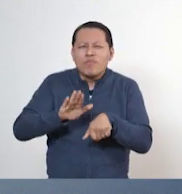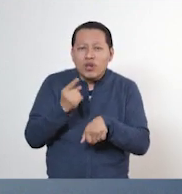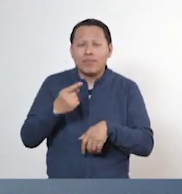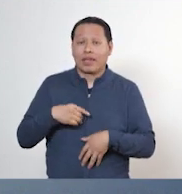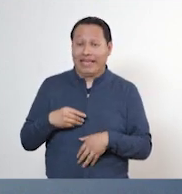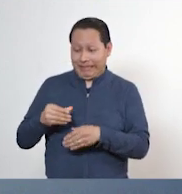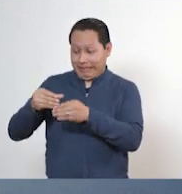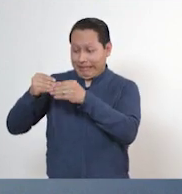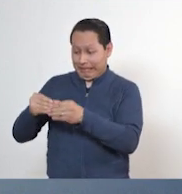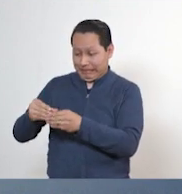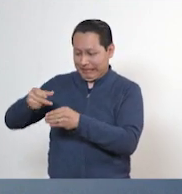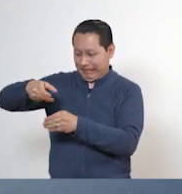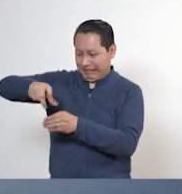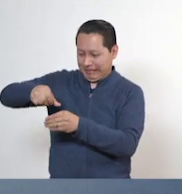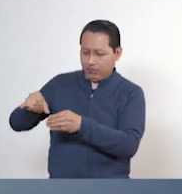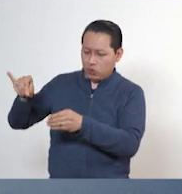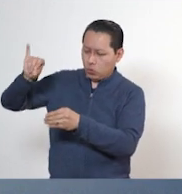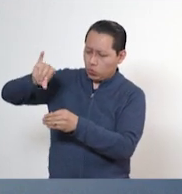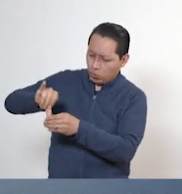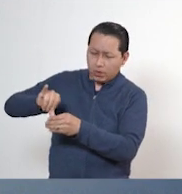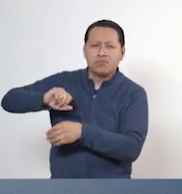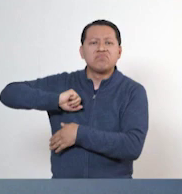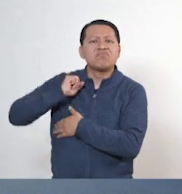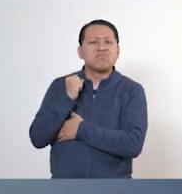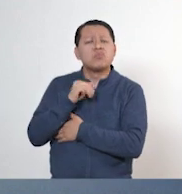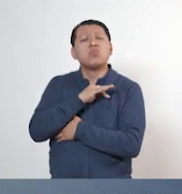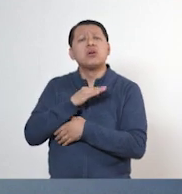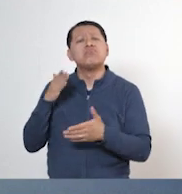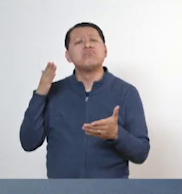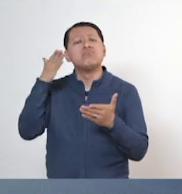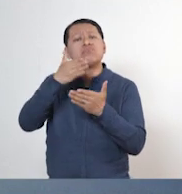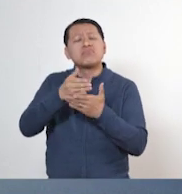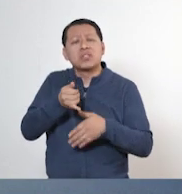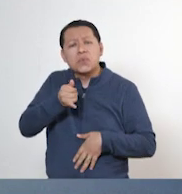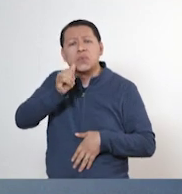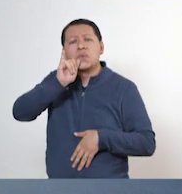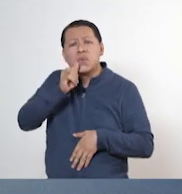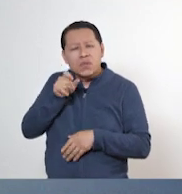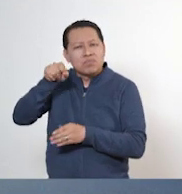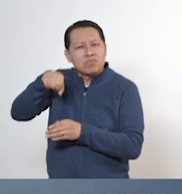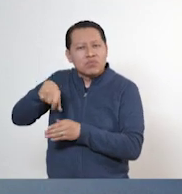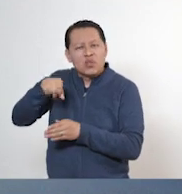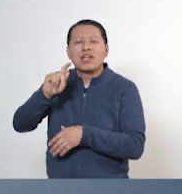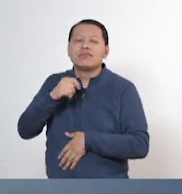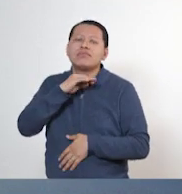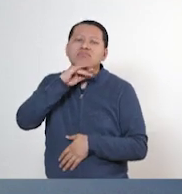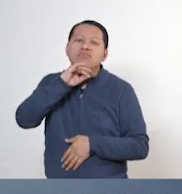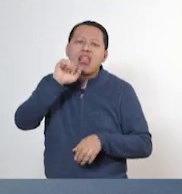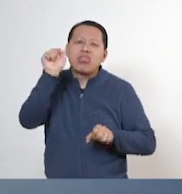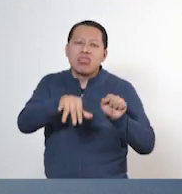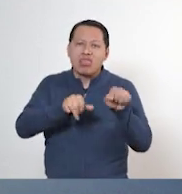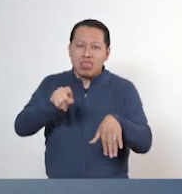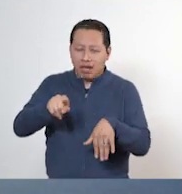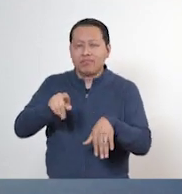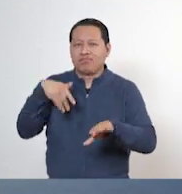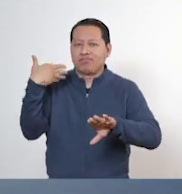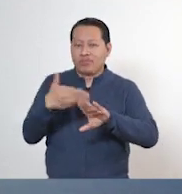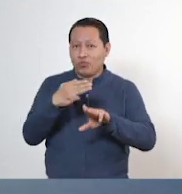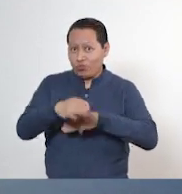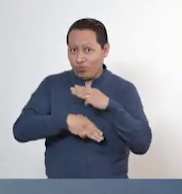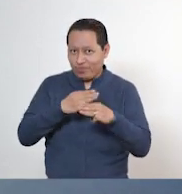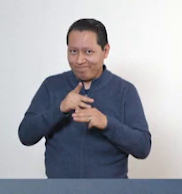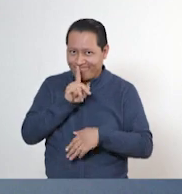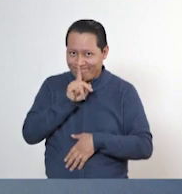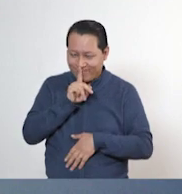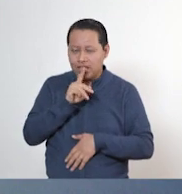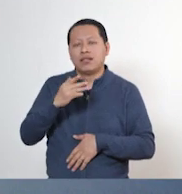mi cantimplora, no genero desechos plásticos y, por supuesto, pues le ayudo al planeta. Exactamente. Vamos al siguiente tiro.